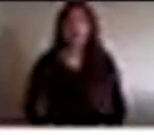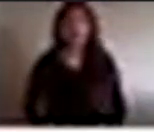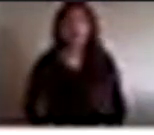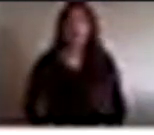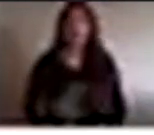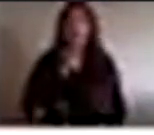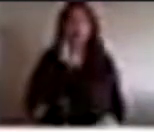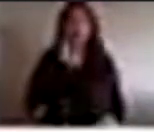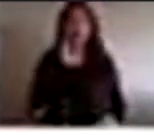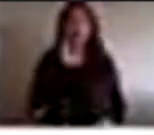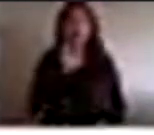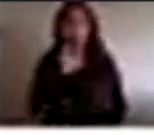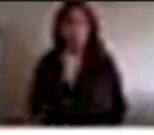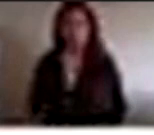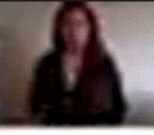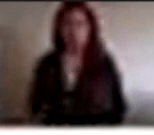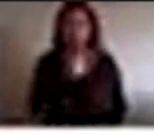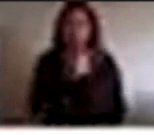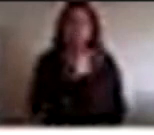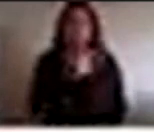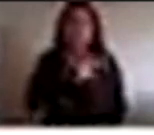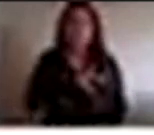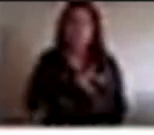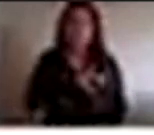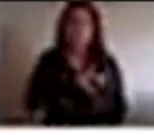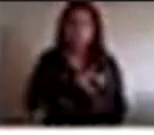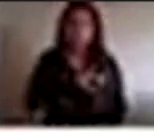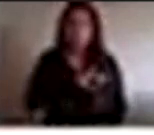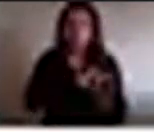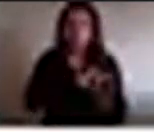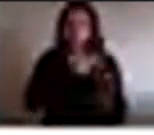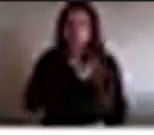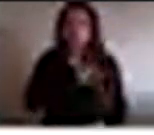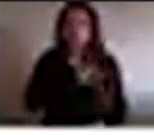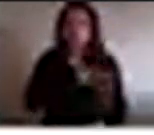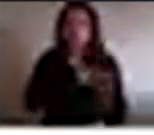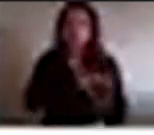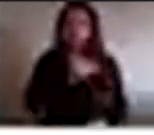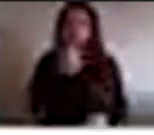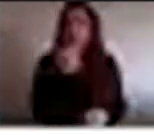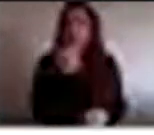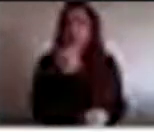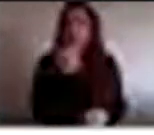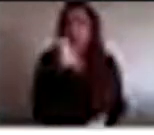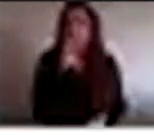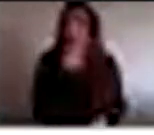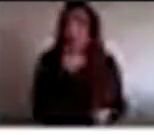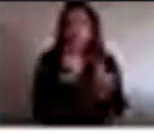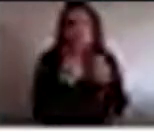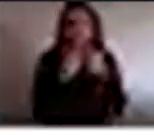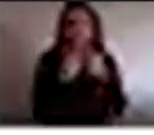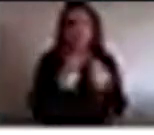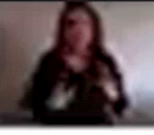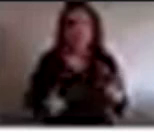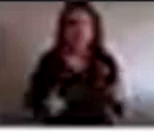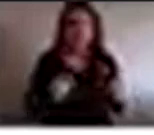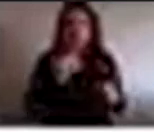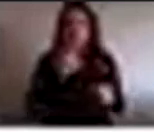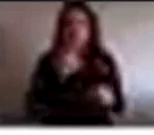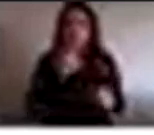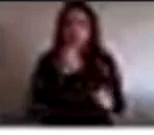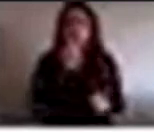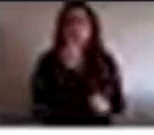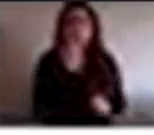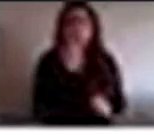Sí, en Chile no existe ninguna distinción respecto de las causales de término